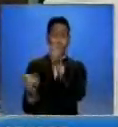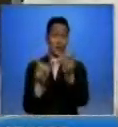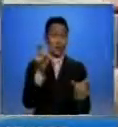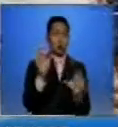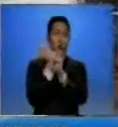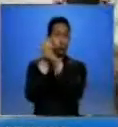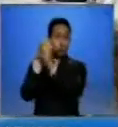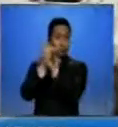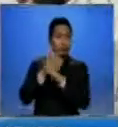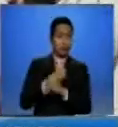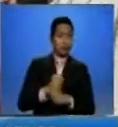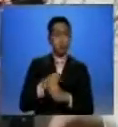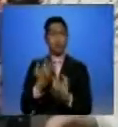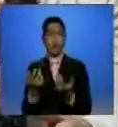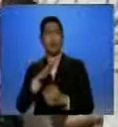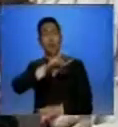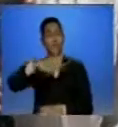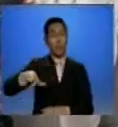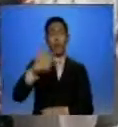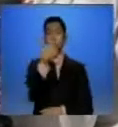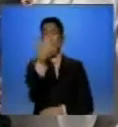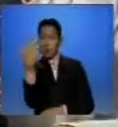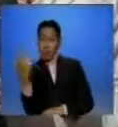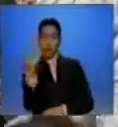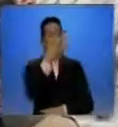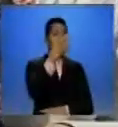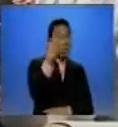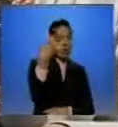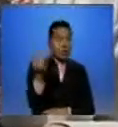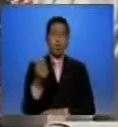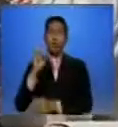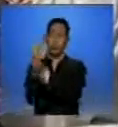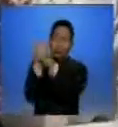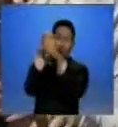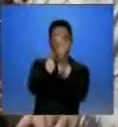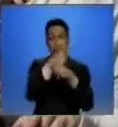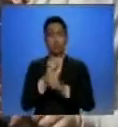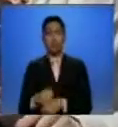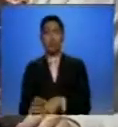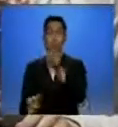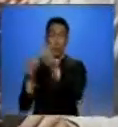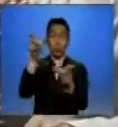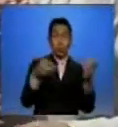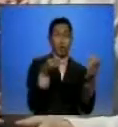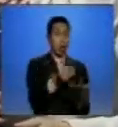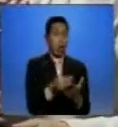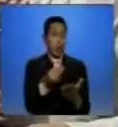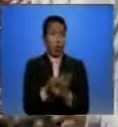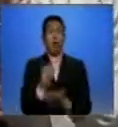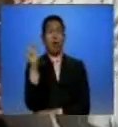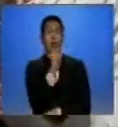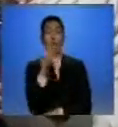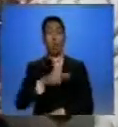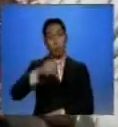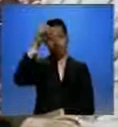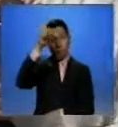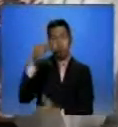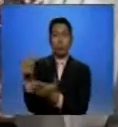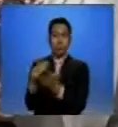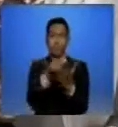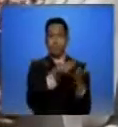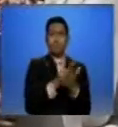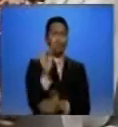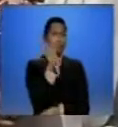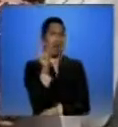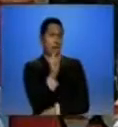entre 300 a 400 monigotes al año. Los compradores opinan que en el sector del Guasmo Norte pueden encontrar los años viejos